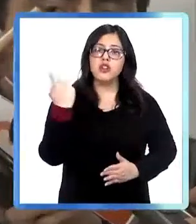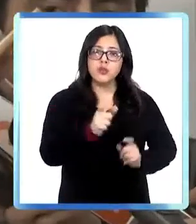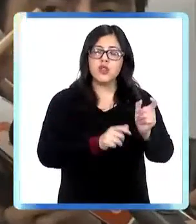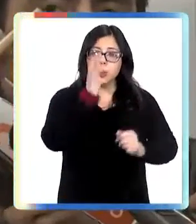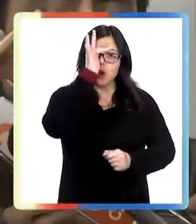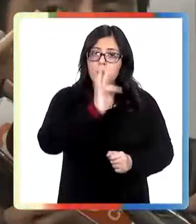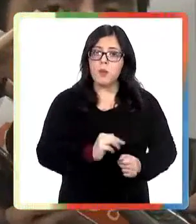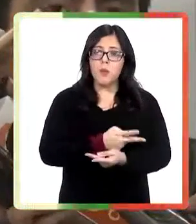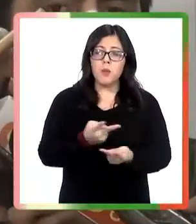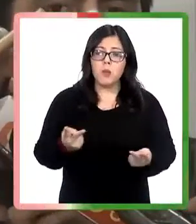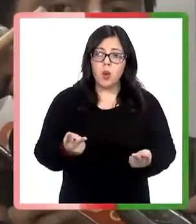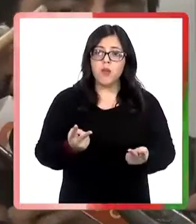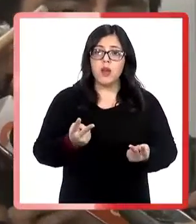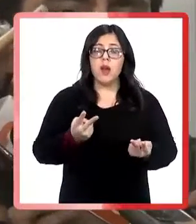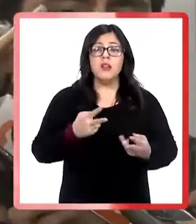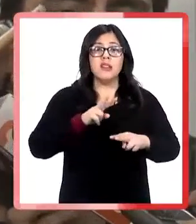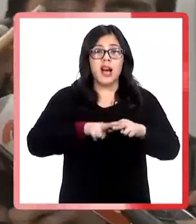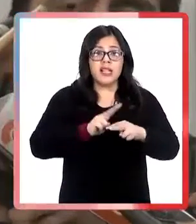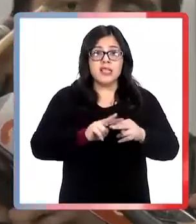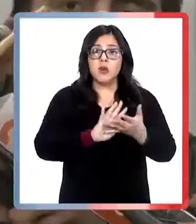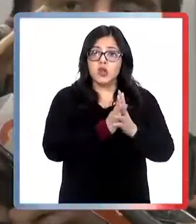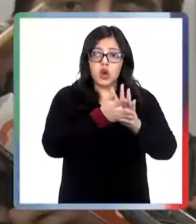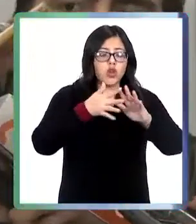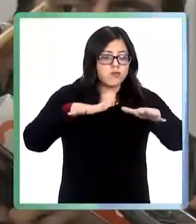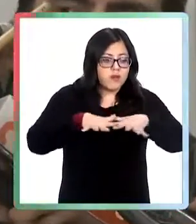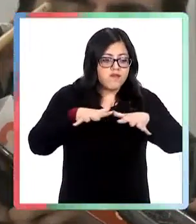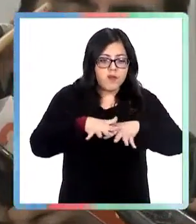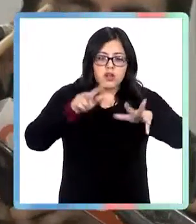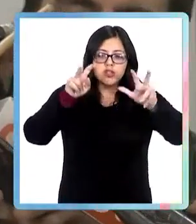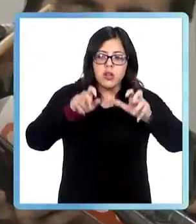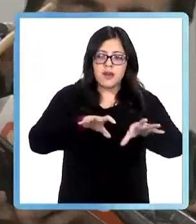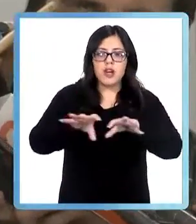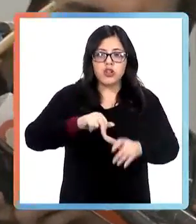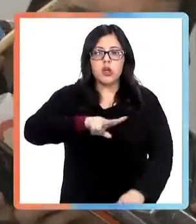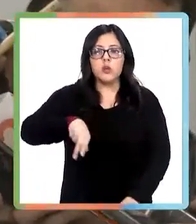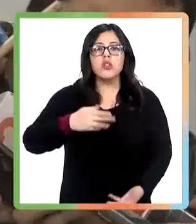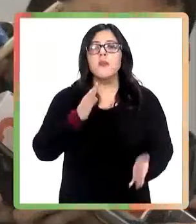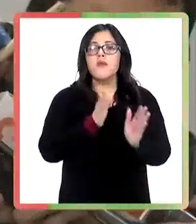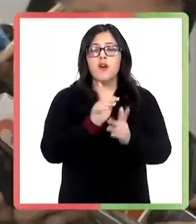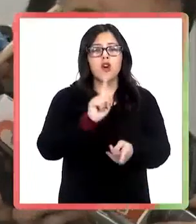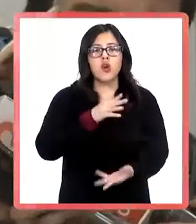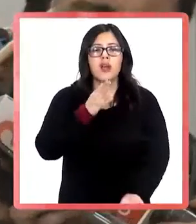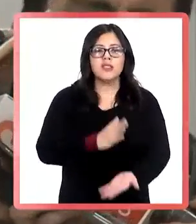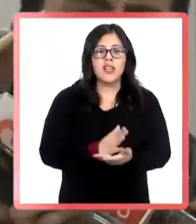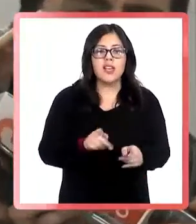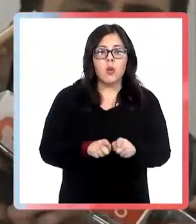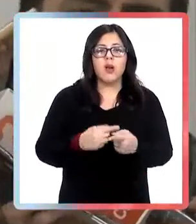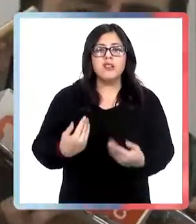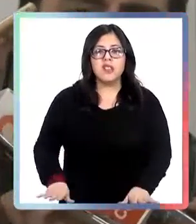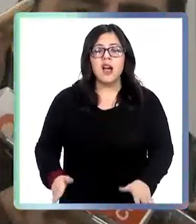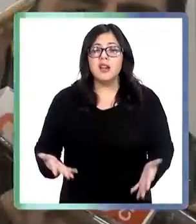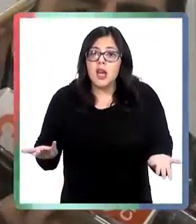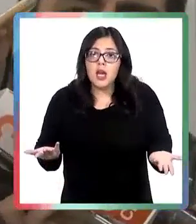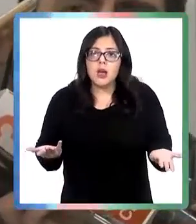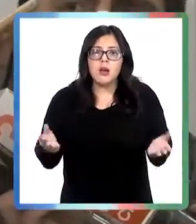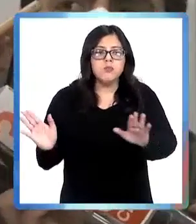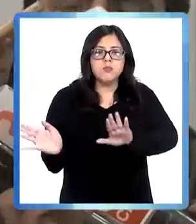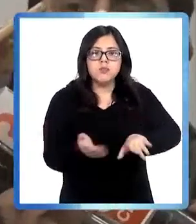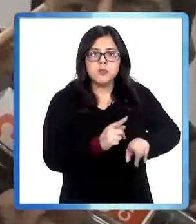calma. Nosotros somos funcionarios públicos, hacemos lo que podemos con nuestros recursos y por lo tanto no nos exijan que